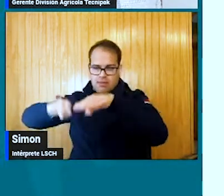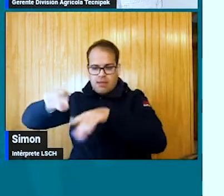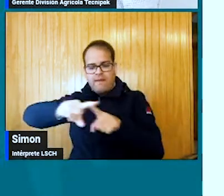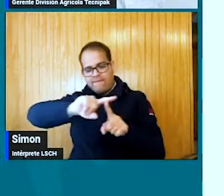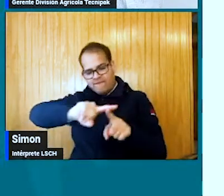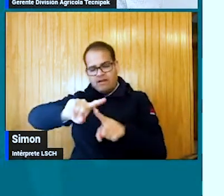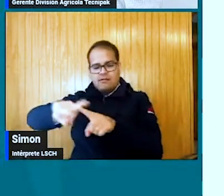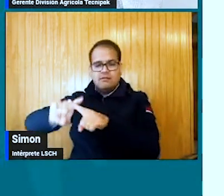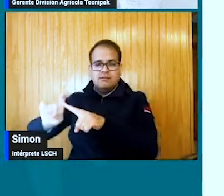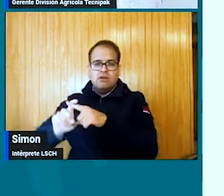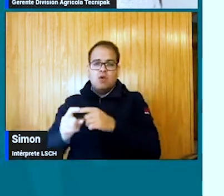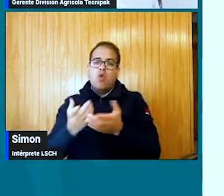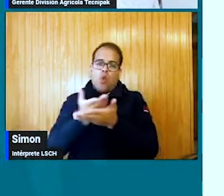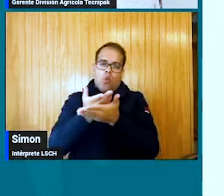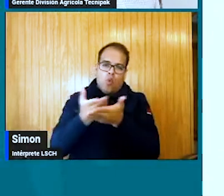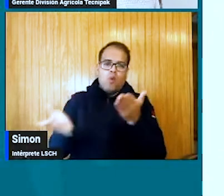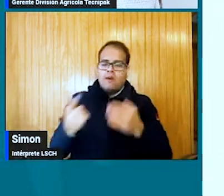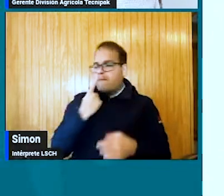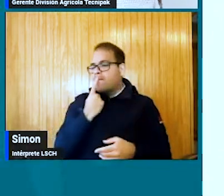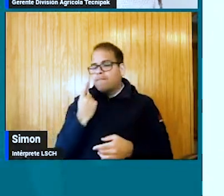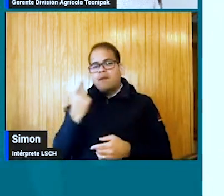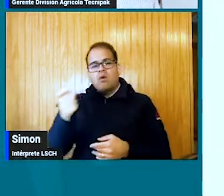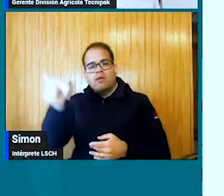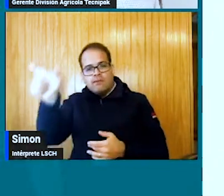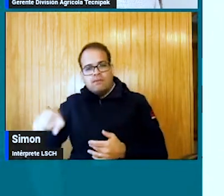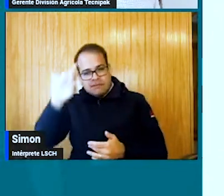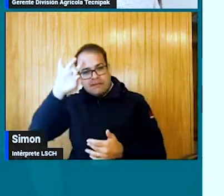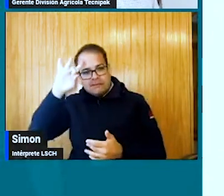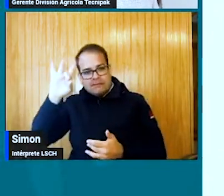Eso tienen que verlo con su asesor, tienen que verlo